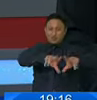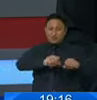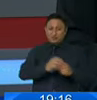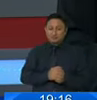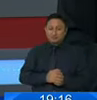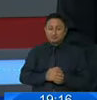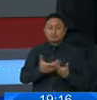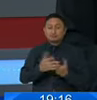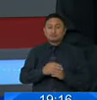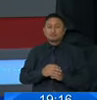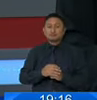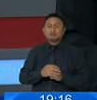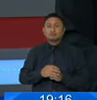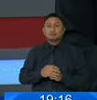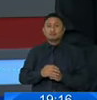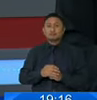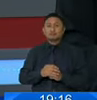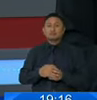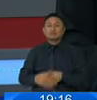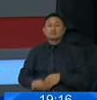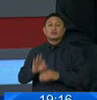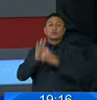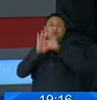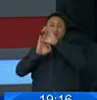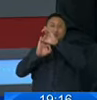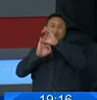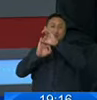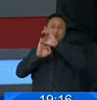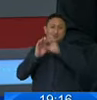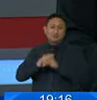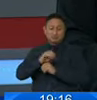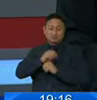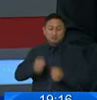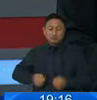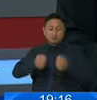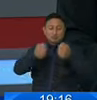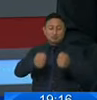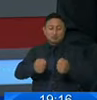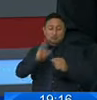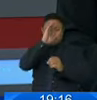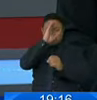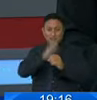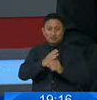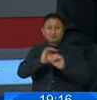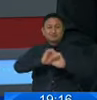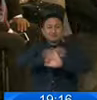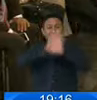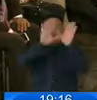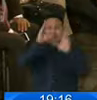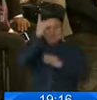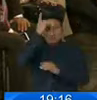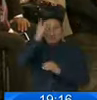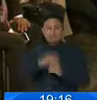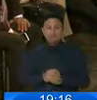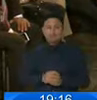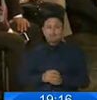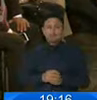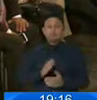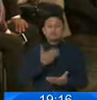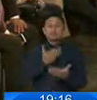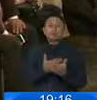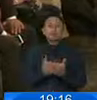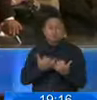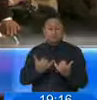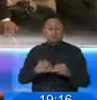Corporación Participación Ciudadana y la Coalición Legislativa por la Transparencia Fiscal. Las propuestas para hacerle frente